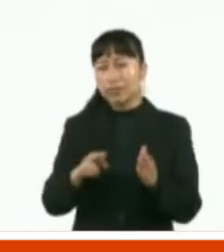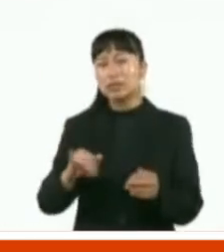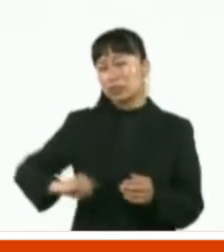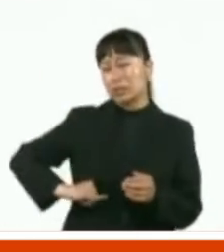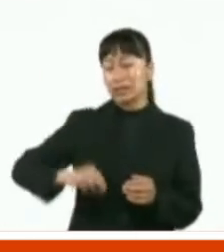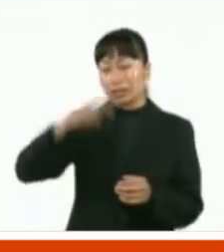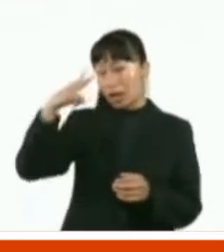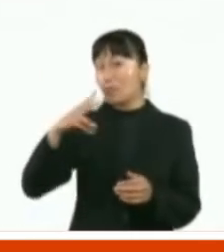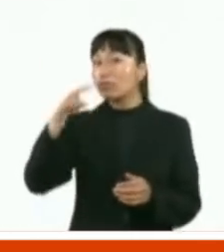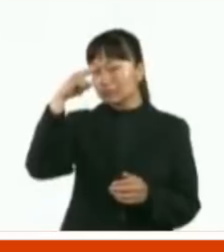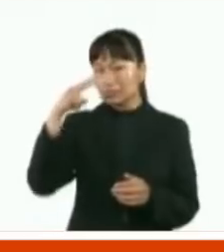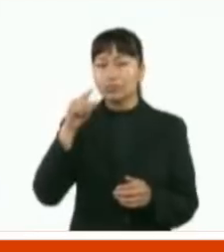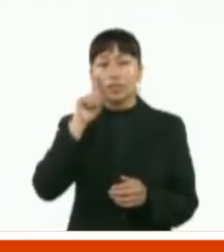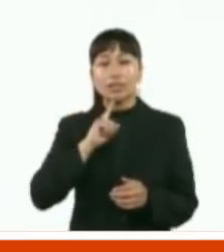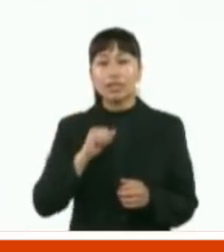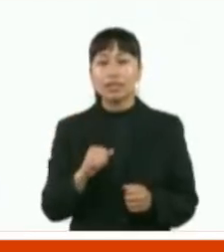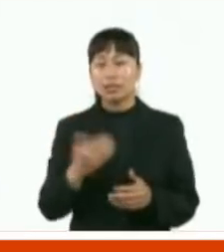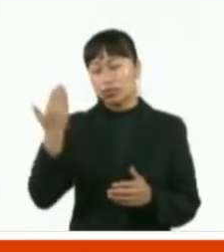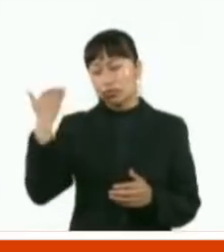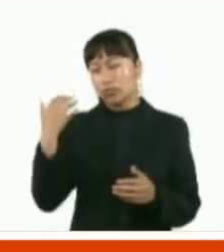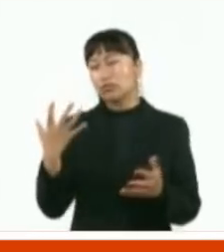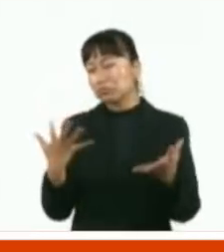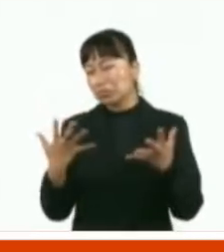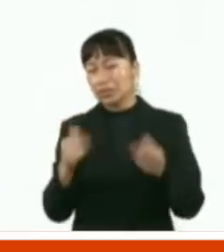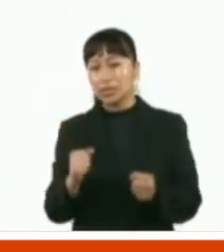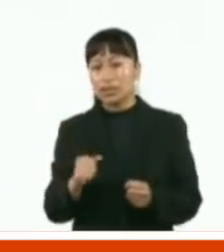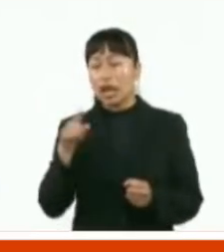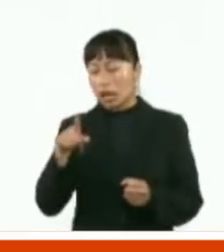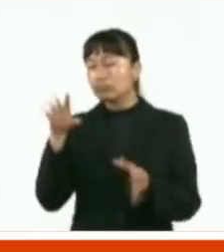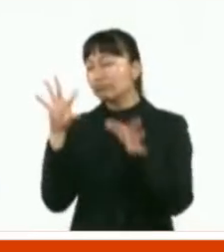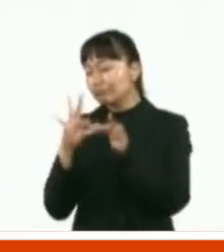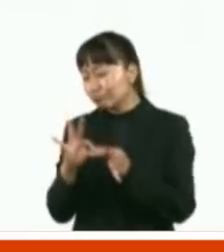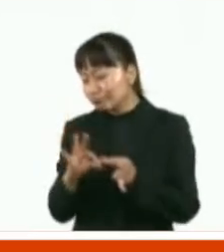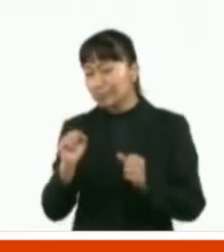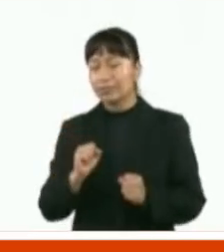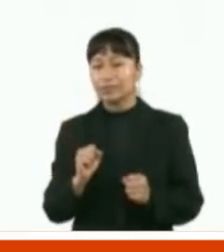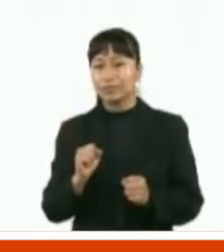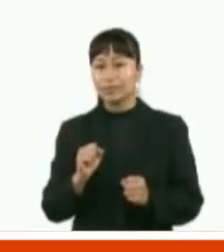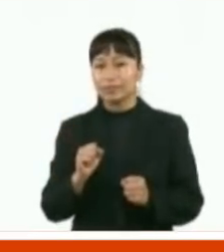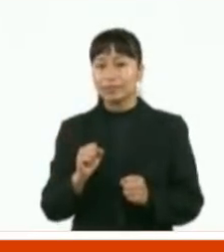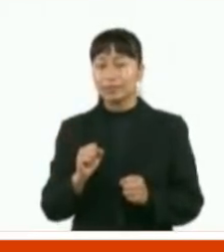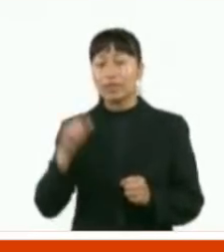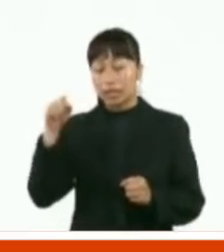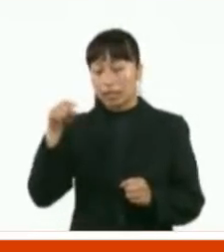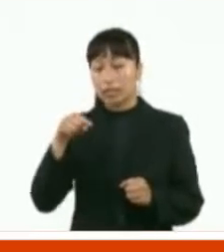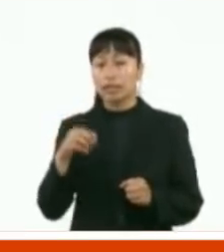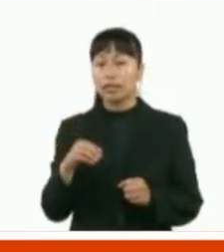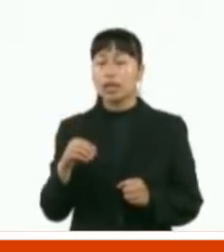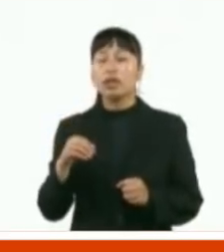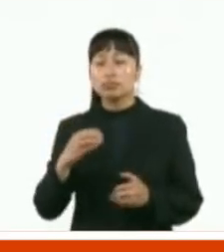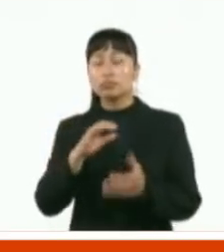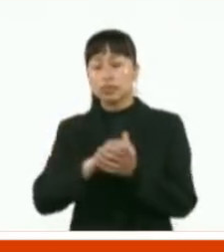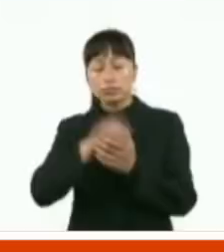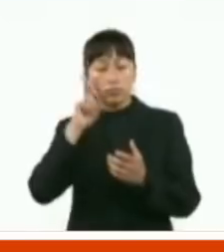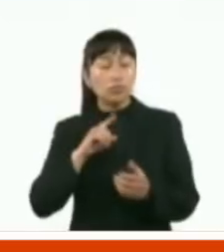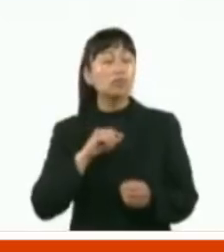Mujer Mexicana, que se editaba en el gobierno de Porfirio Díaz, ahí está todo. Doña Carmen le